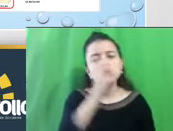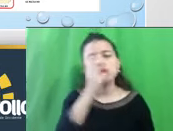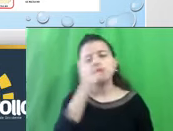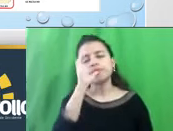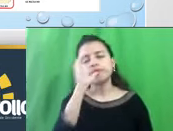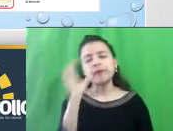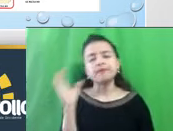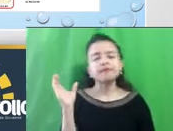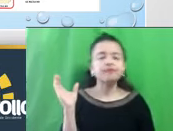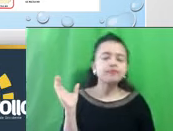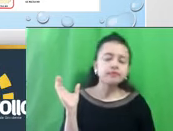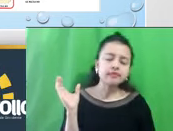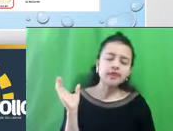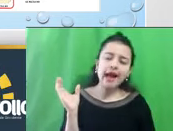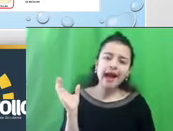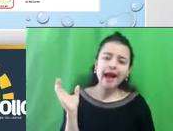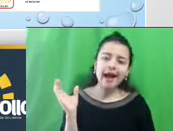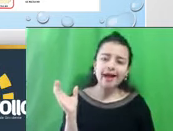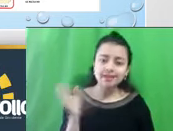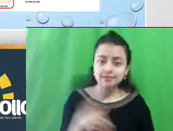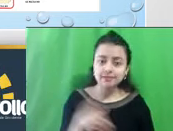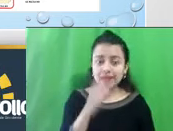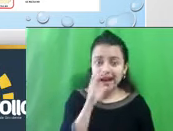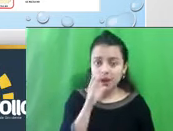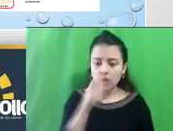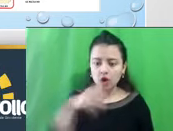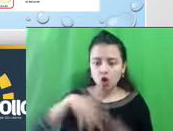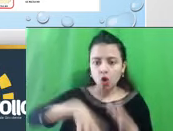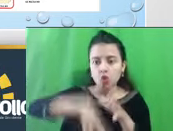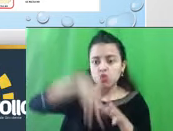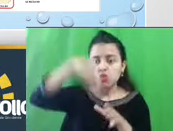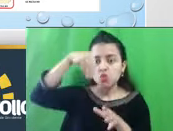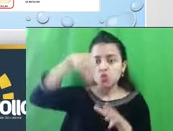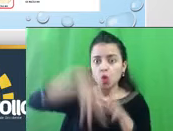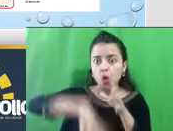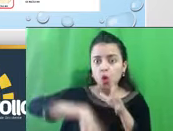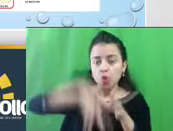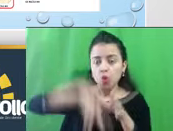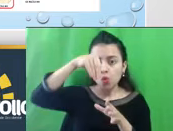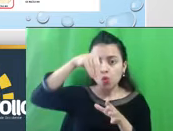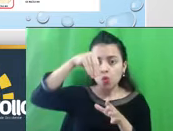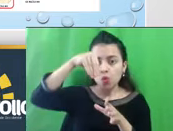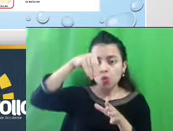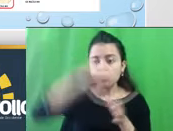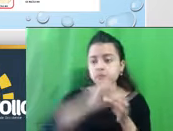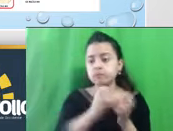de un embalse, captamos el agua de un pozo, lo llevamos a la PETAP, que es planta de tratamiento de agua potable,